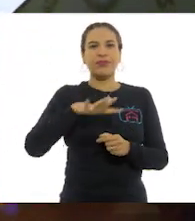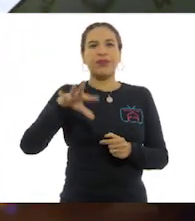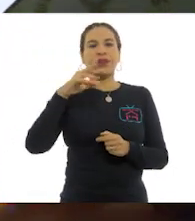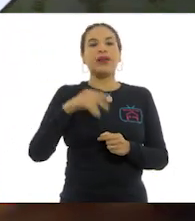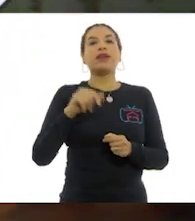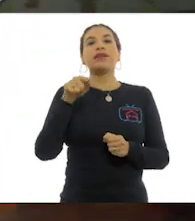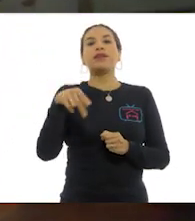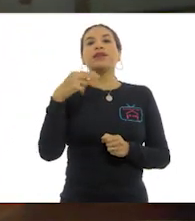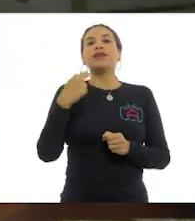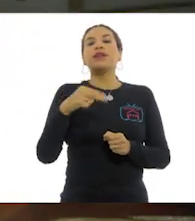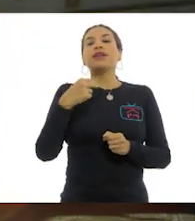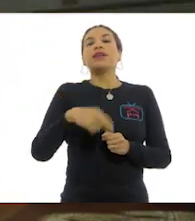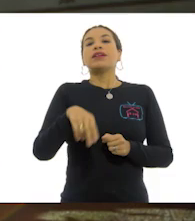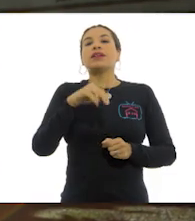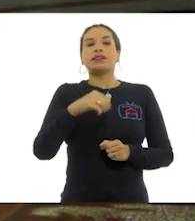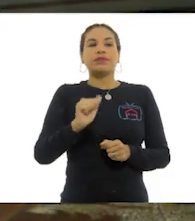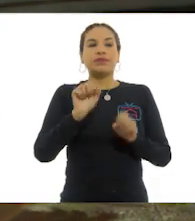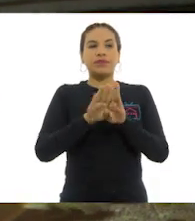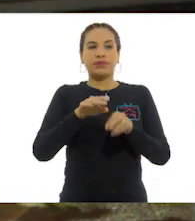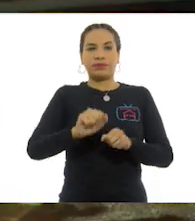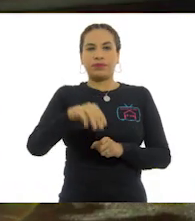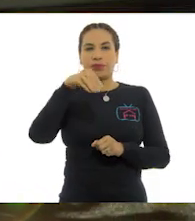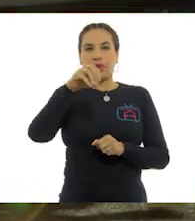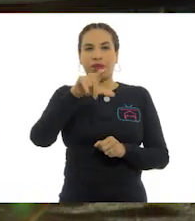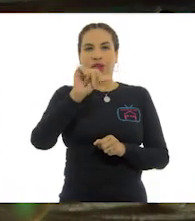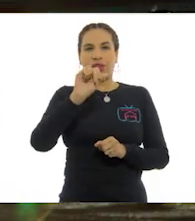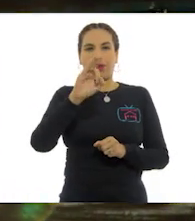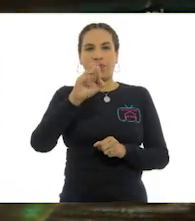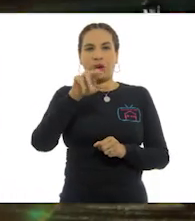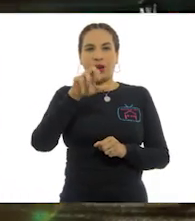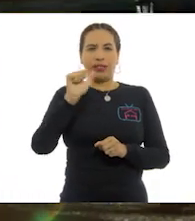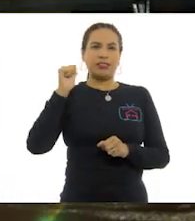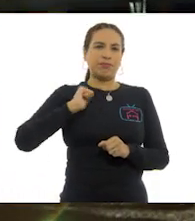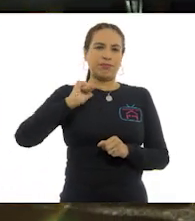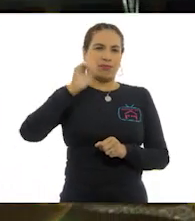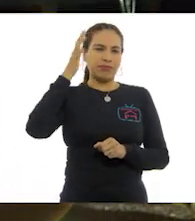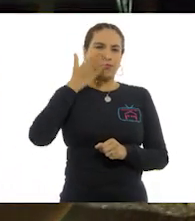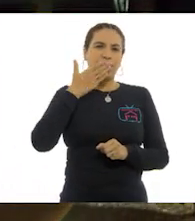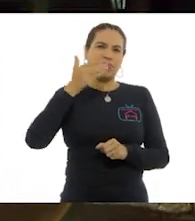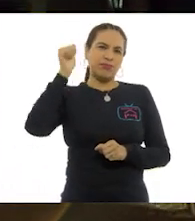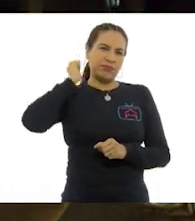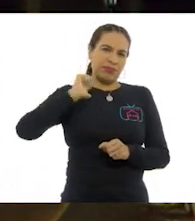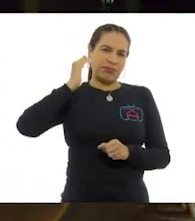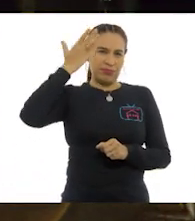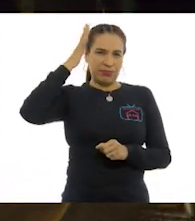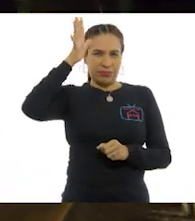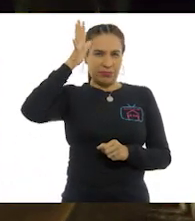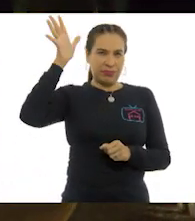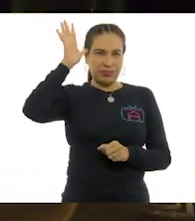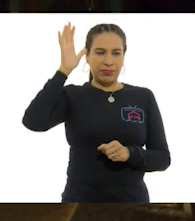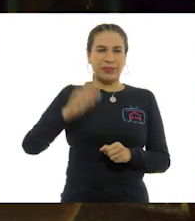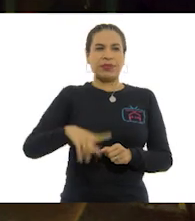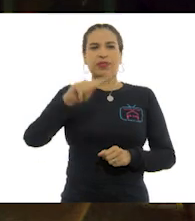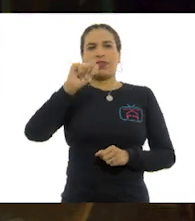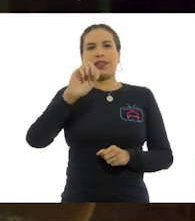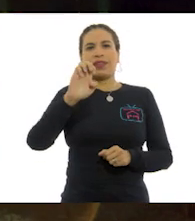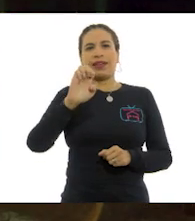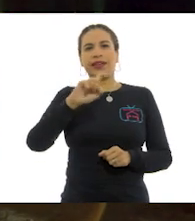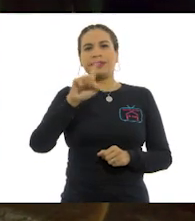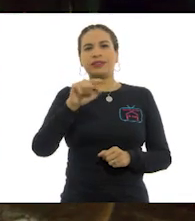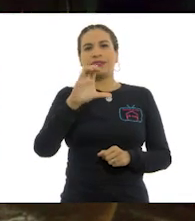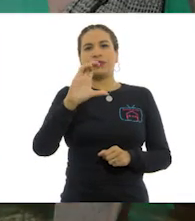llamada Molino de Flores, data de la época prehispánica, que era parte de los jardines reales de Texcutzinco, a